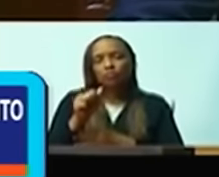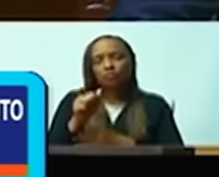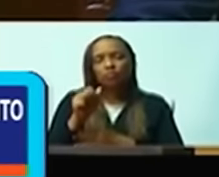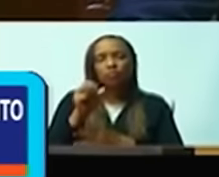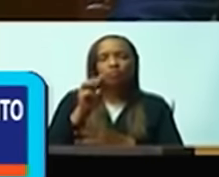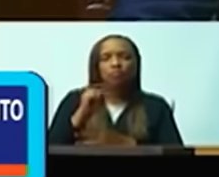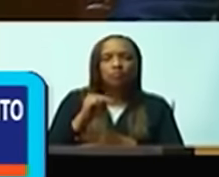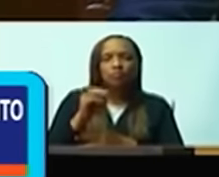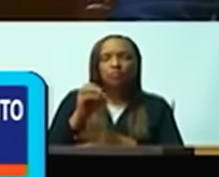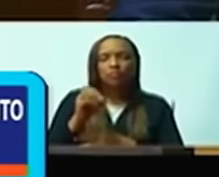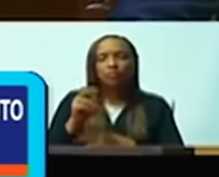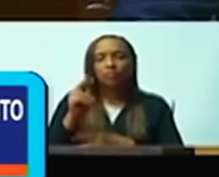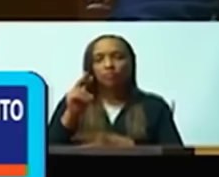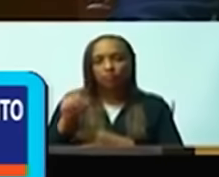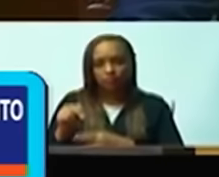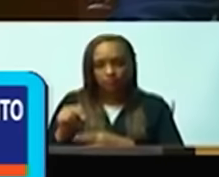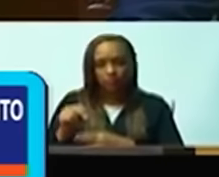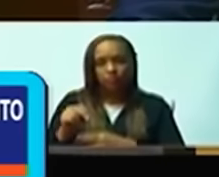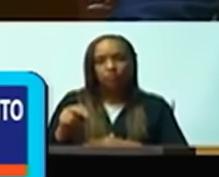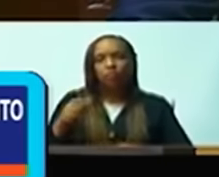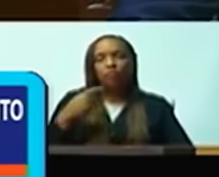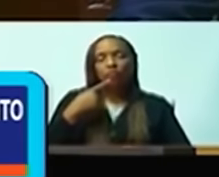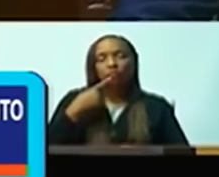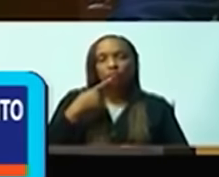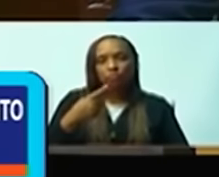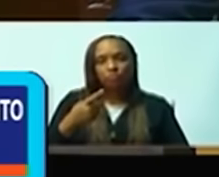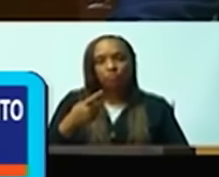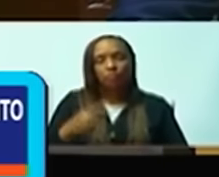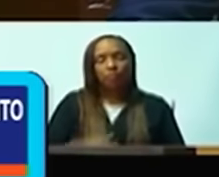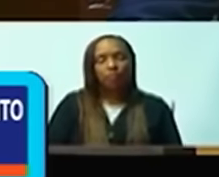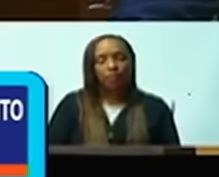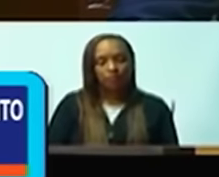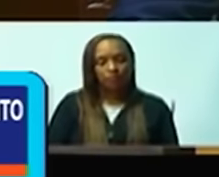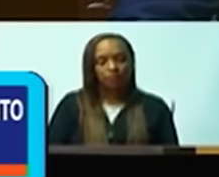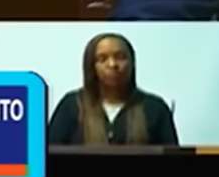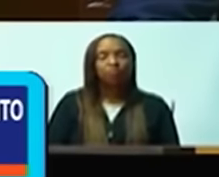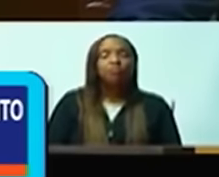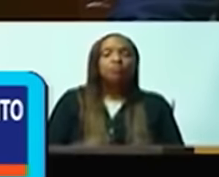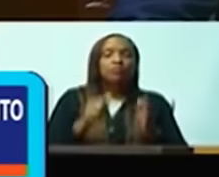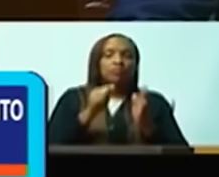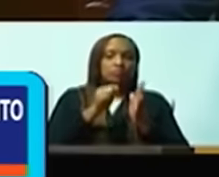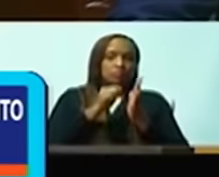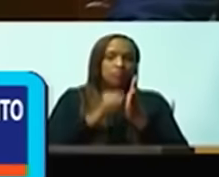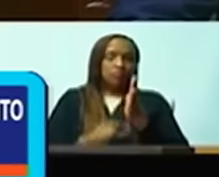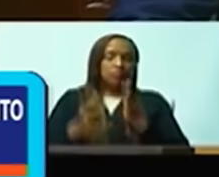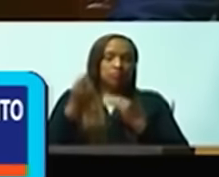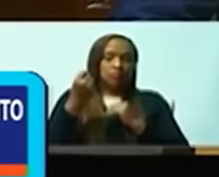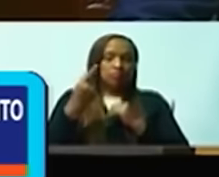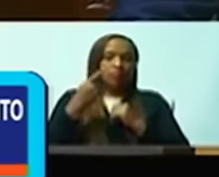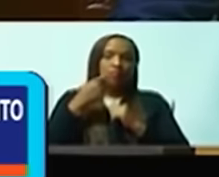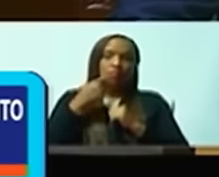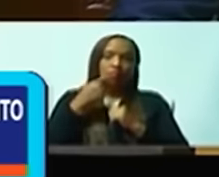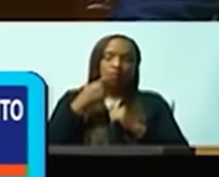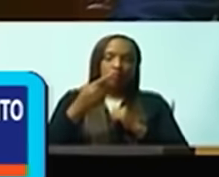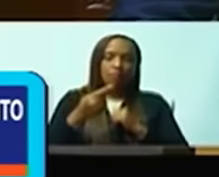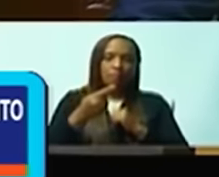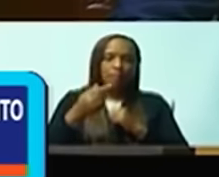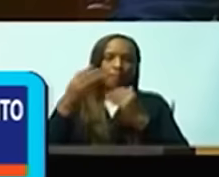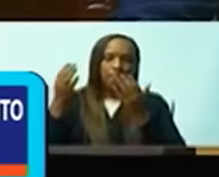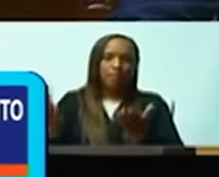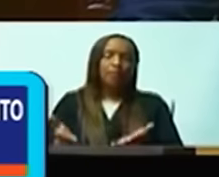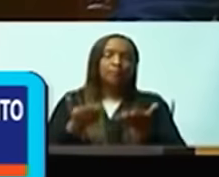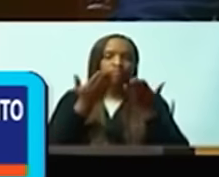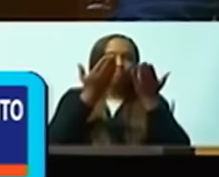consensuada, para que donde el artículo 11 entrega la información, todas